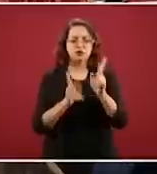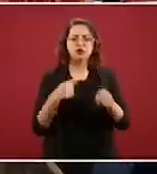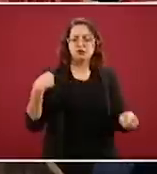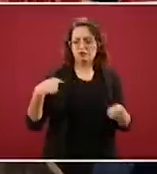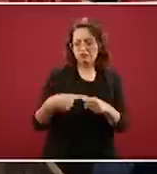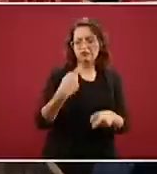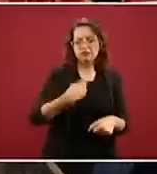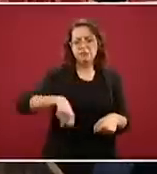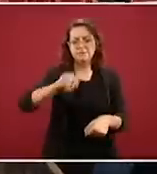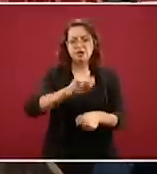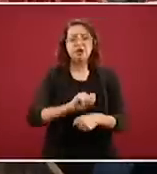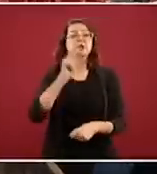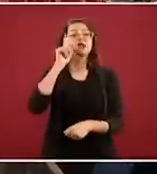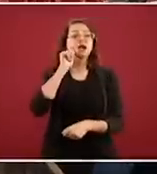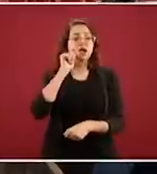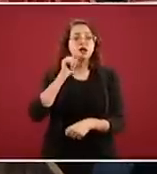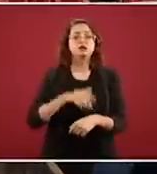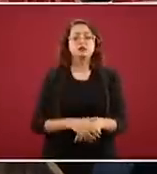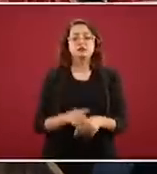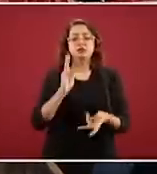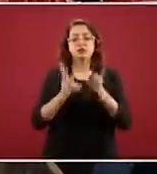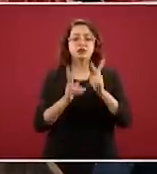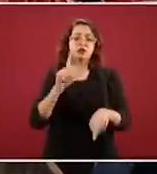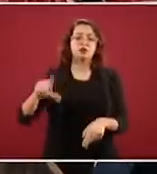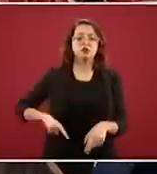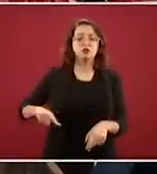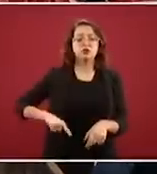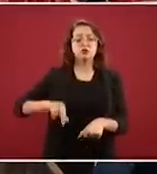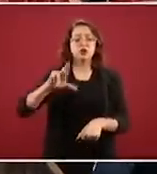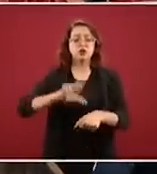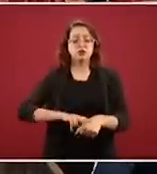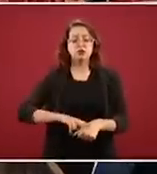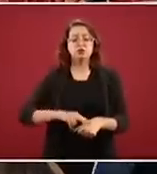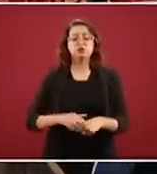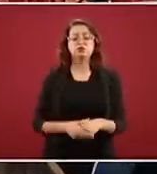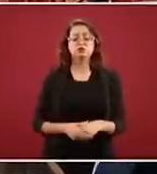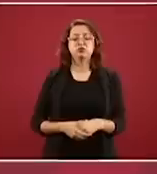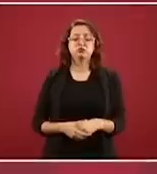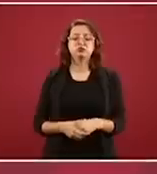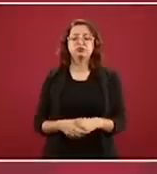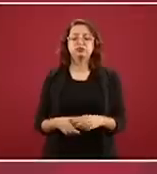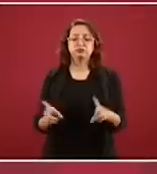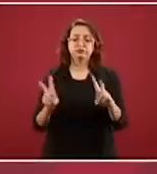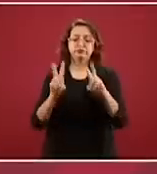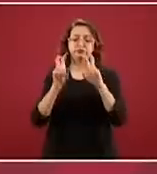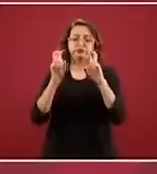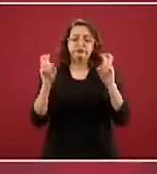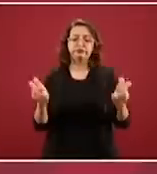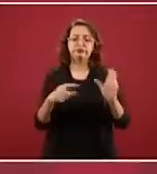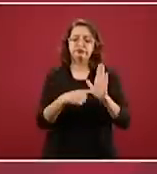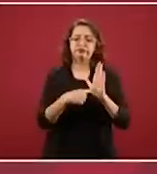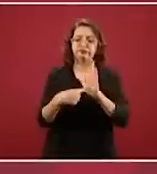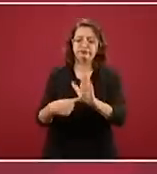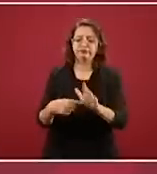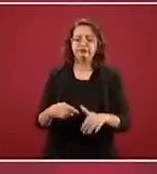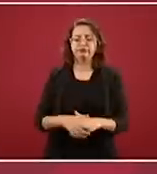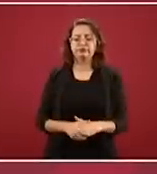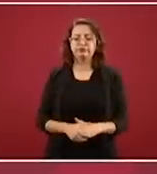semana, mañana, con los gobernadores. Es parte de lo que se va a